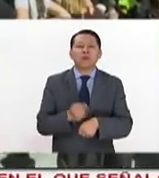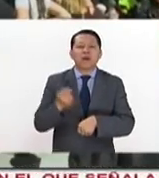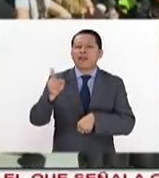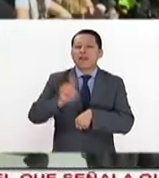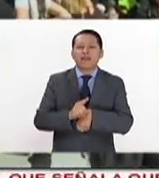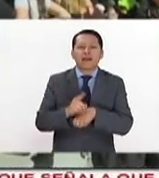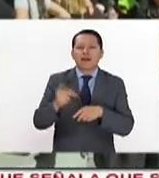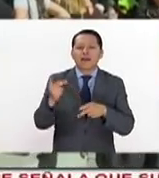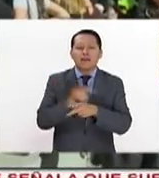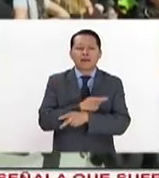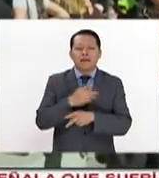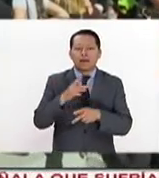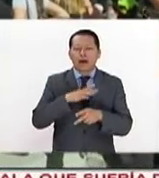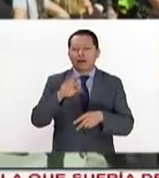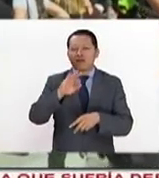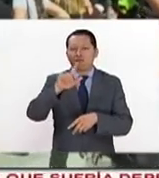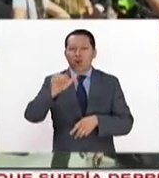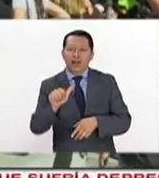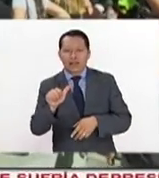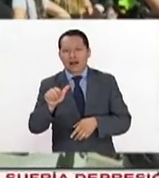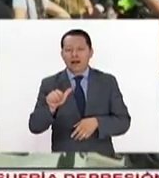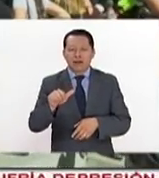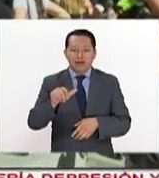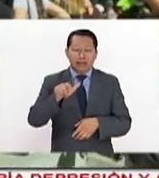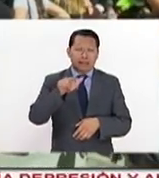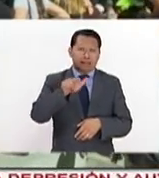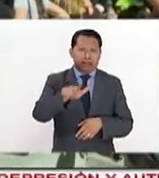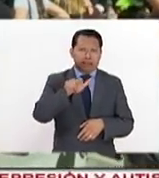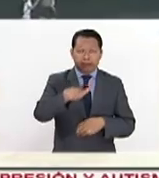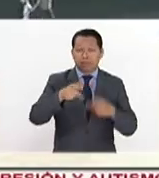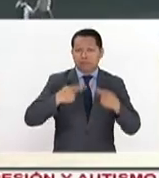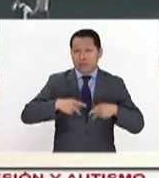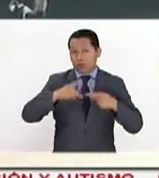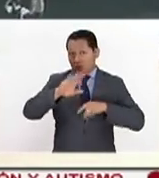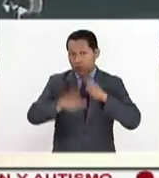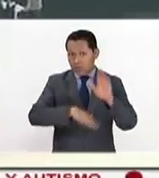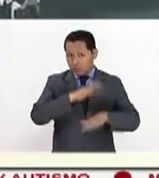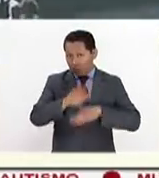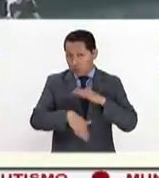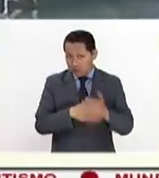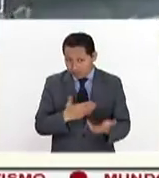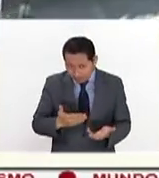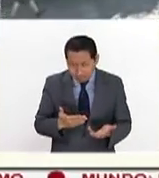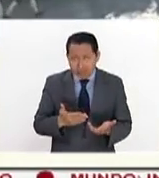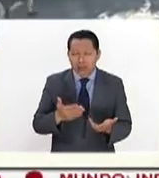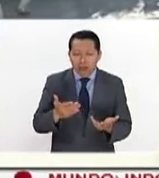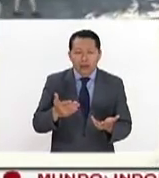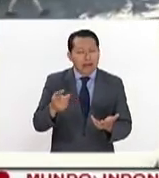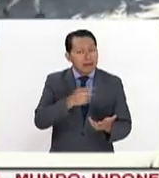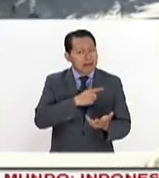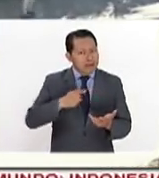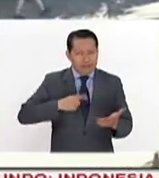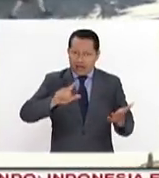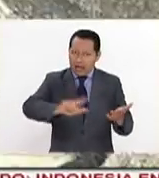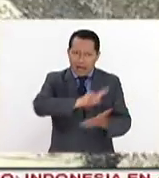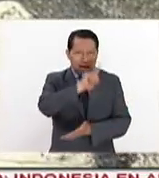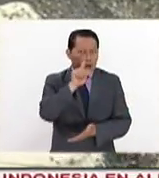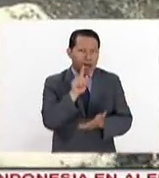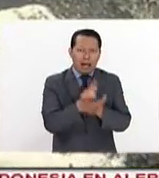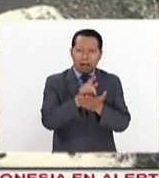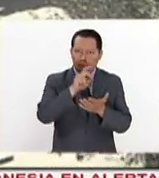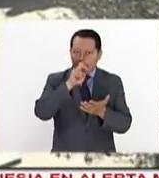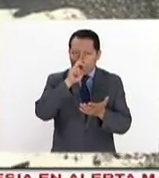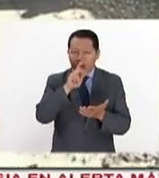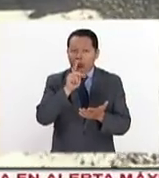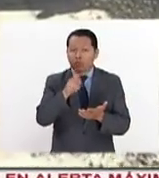de la masacre de Parkland, Florida, que dejó 17 personas muertas. Exigen que se legisle respecto al tema y que la